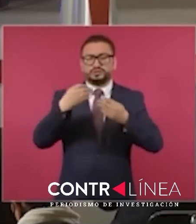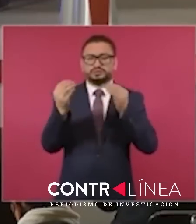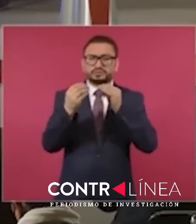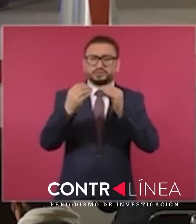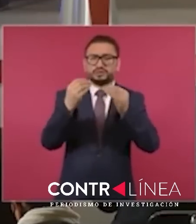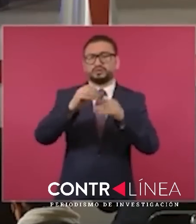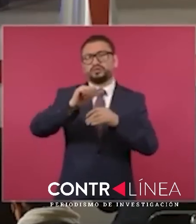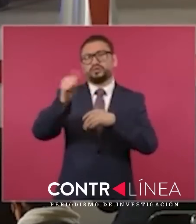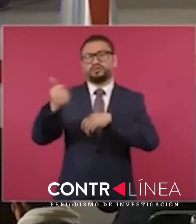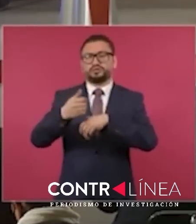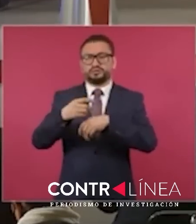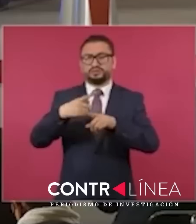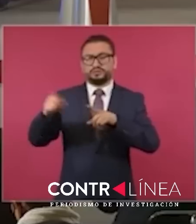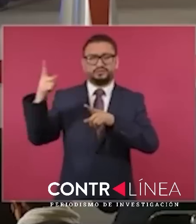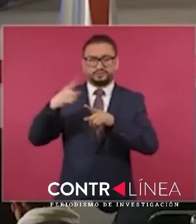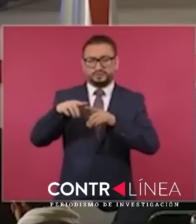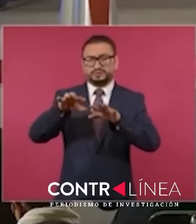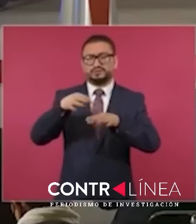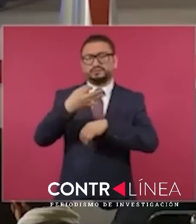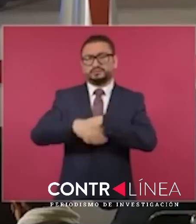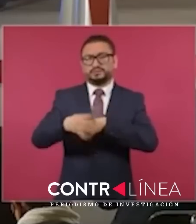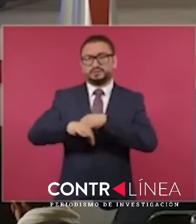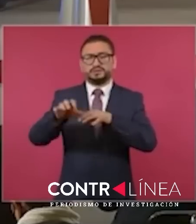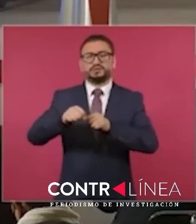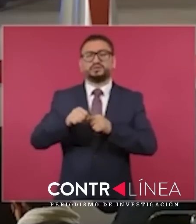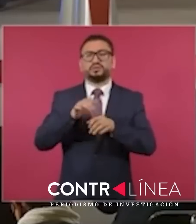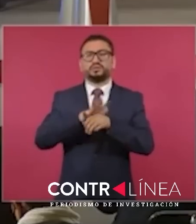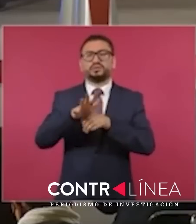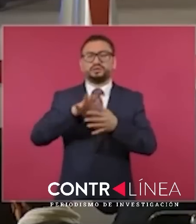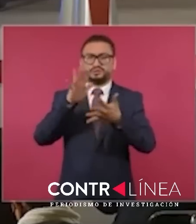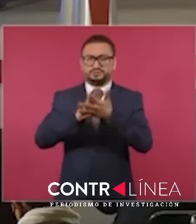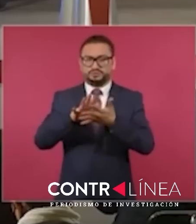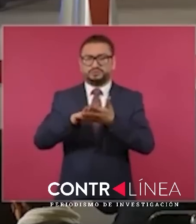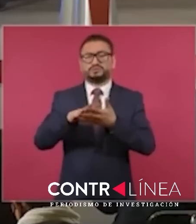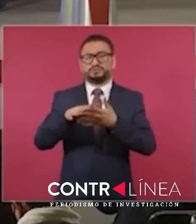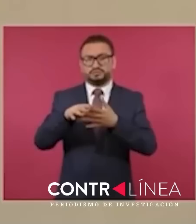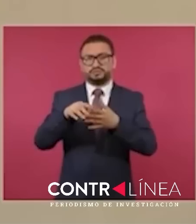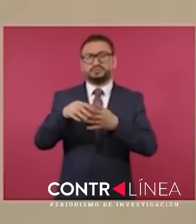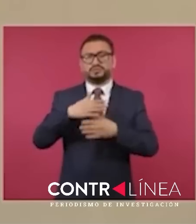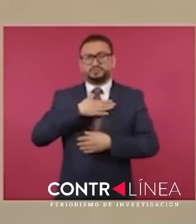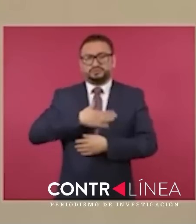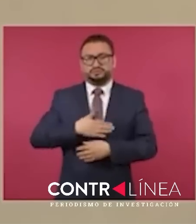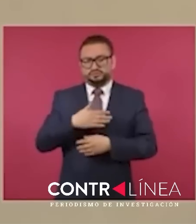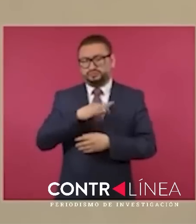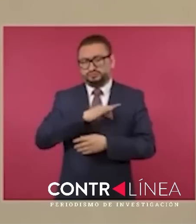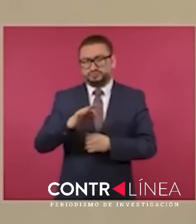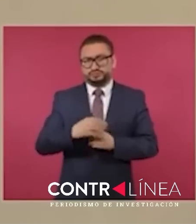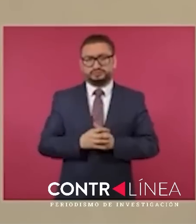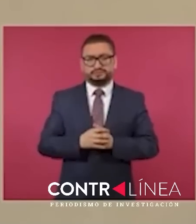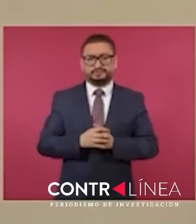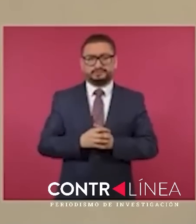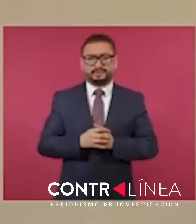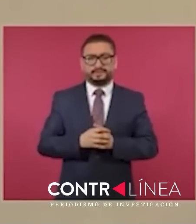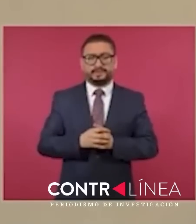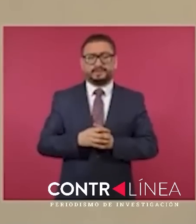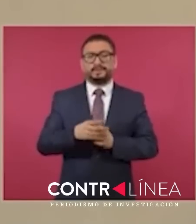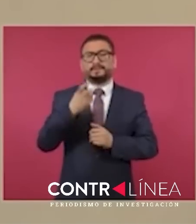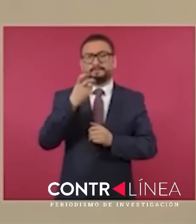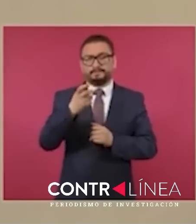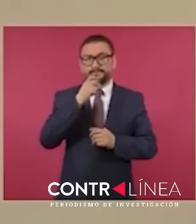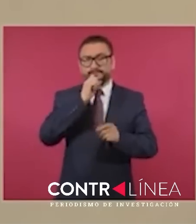imponer otras medidas cautelares, pudiendo ser incluso la prisión preventiva justificada. En este mismo